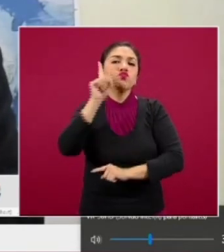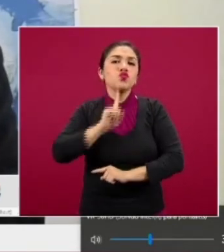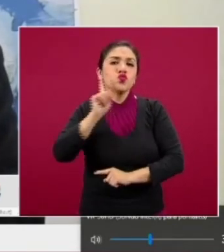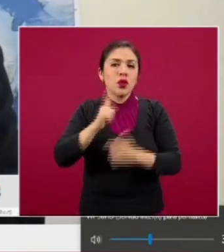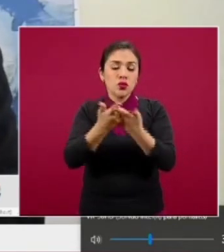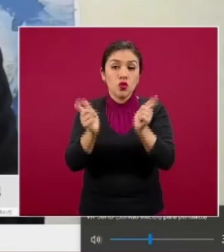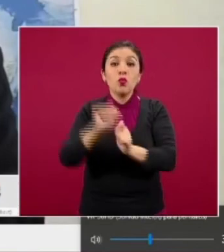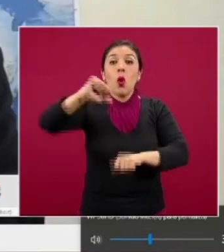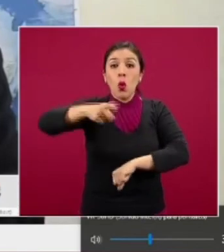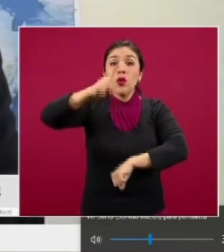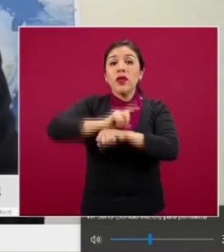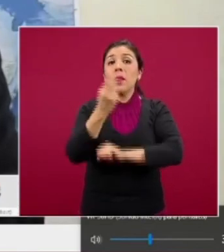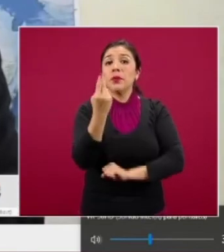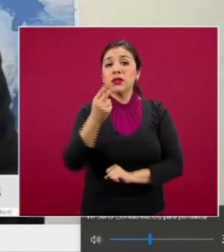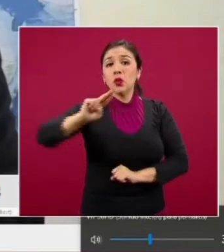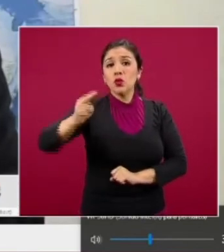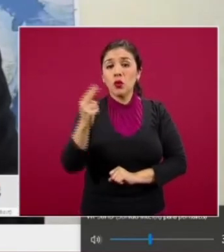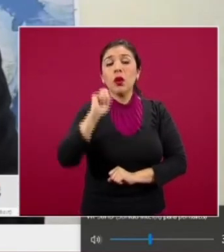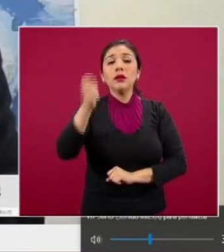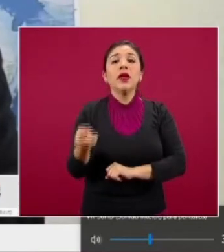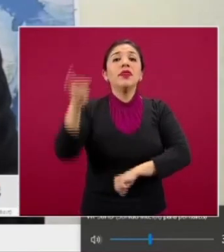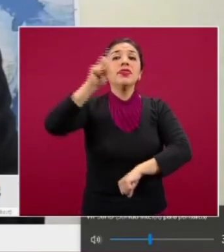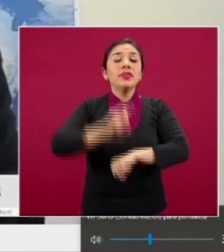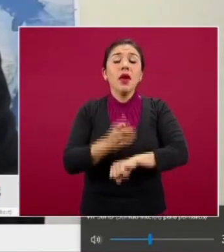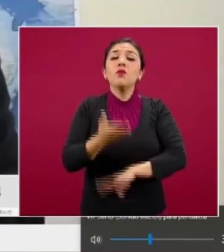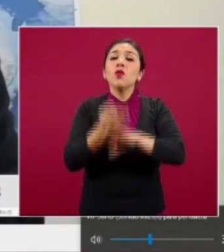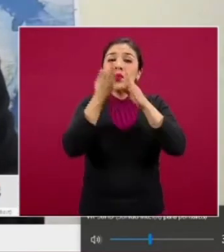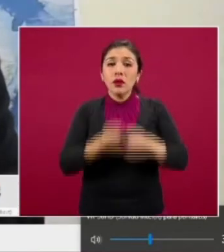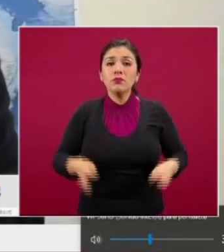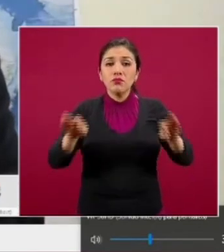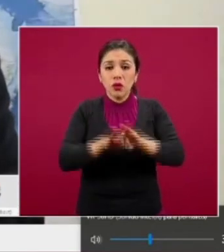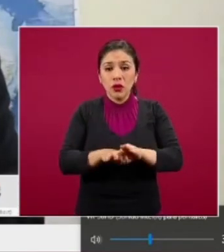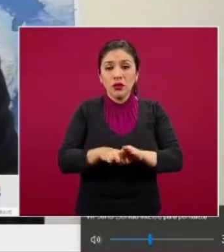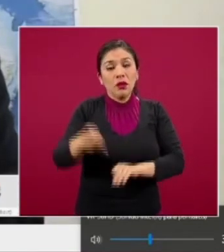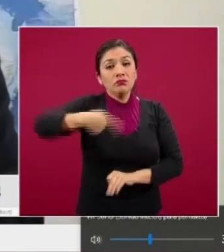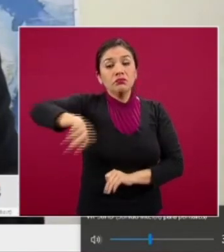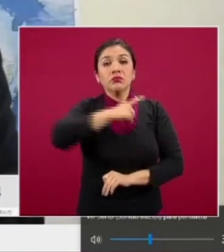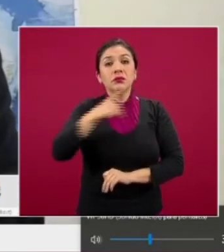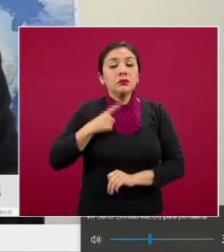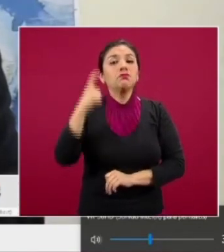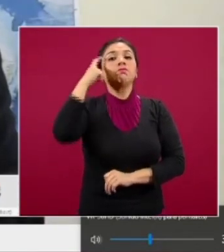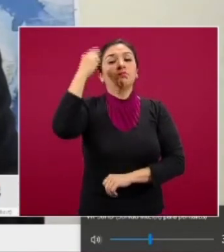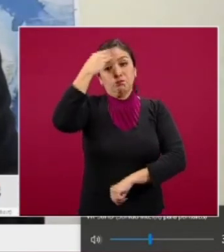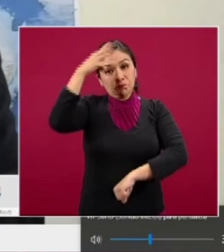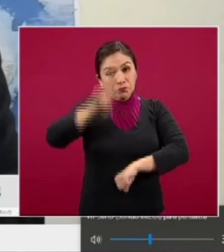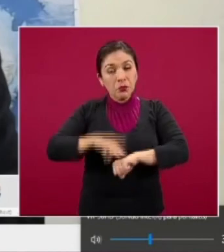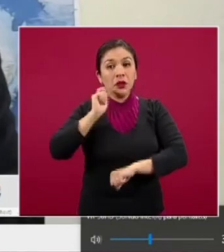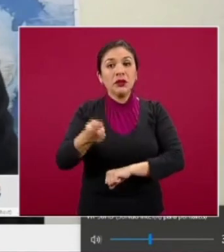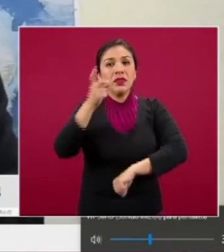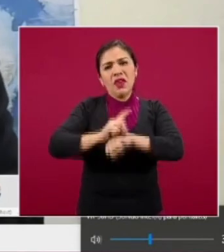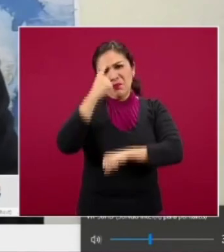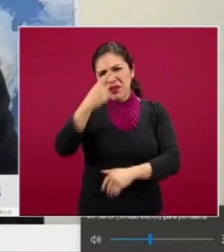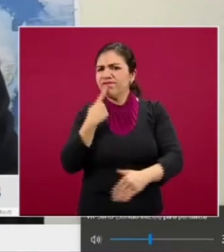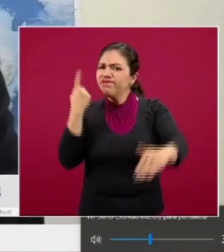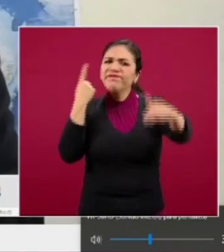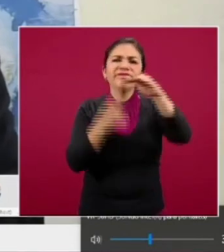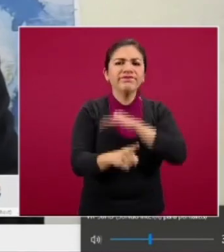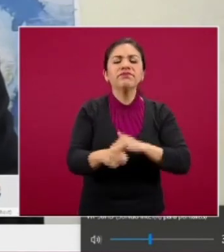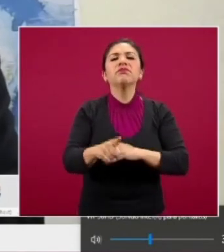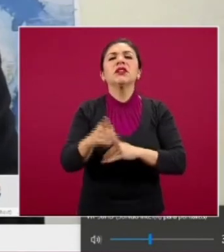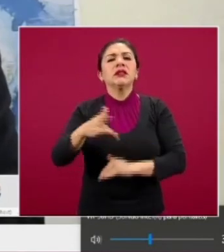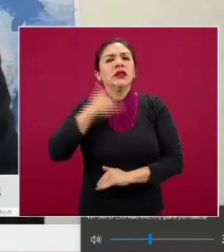mujeres. Hoy, 25 de noviembre, es un día muy importante de tener en mente, es un día de denuncia, es un